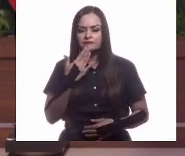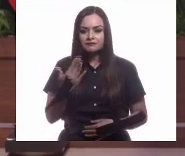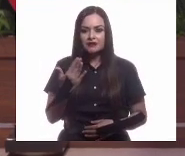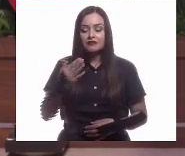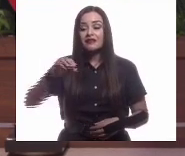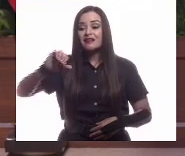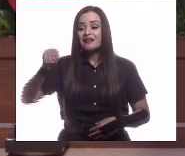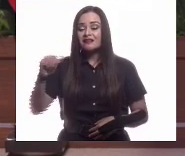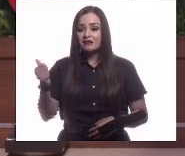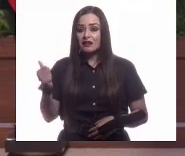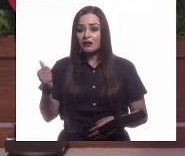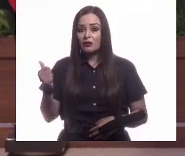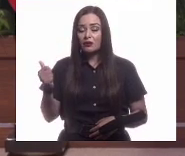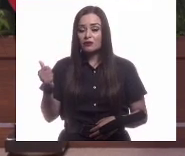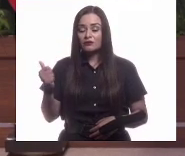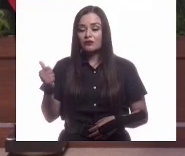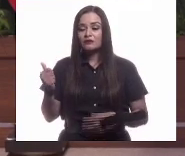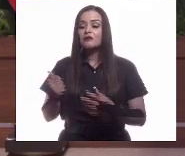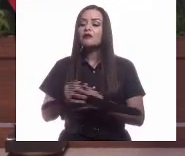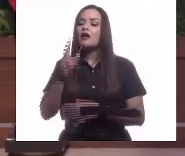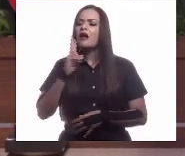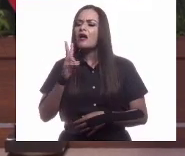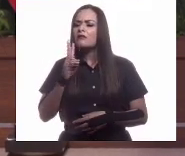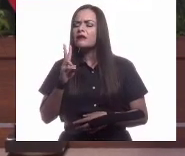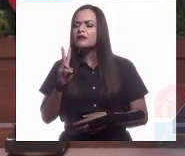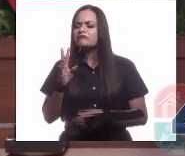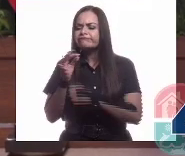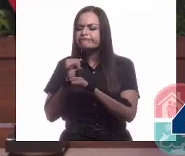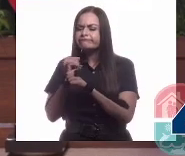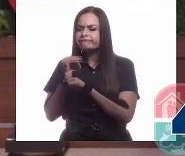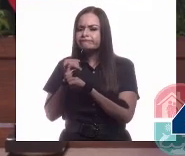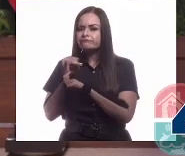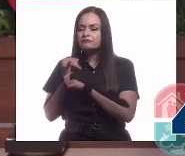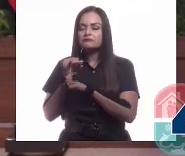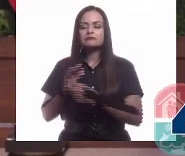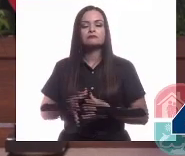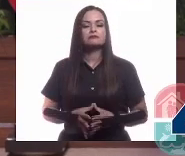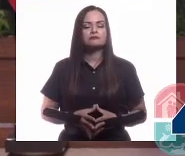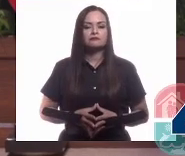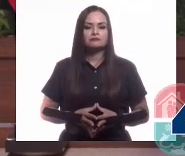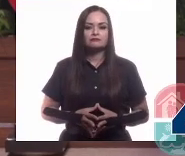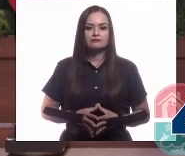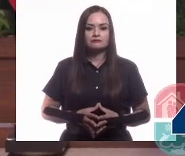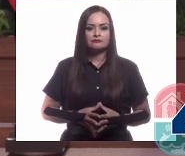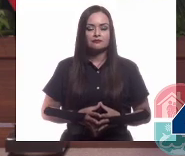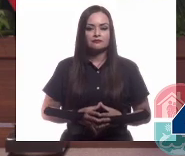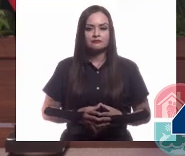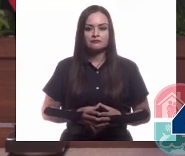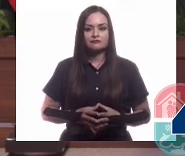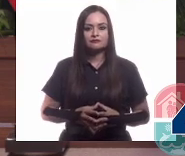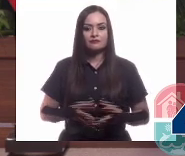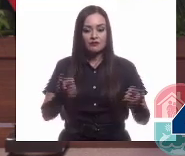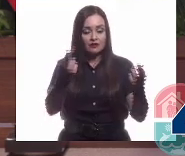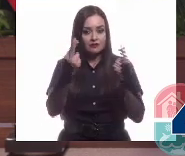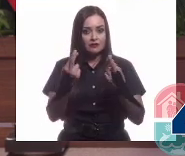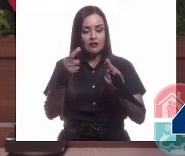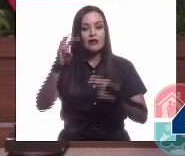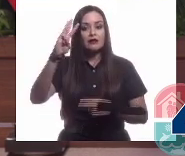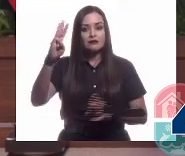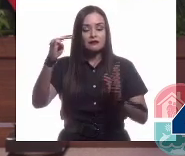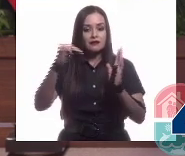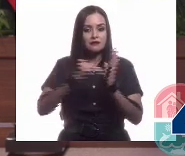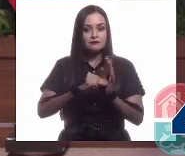está en proceso de solventación y se habrá de acreditar debidamente. Se recibieron